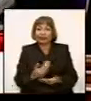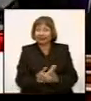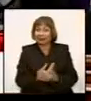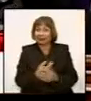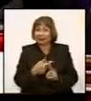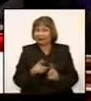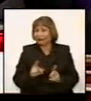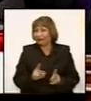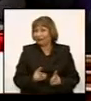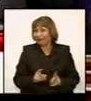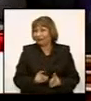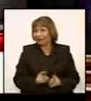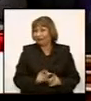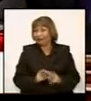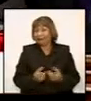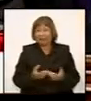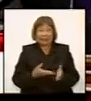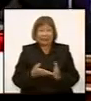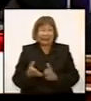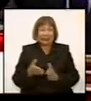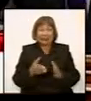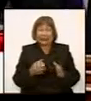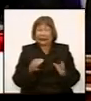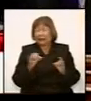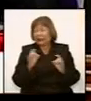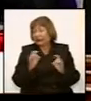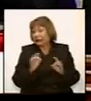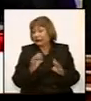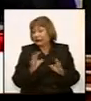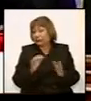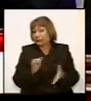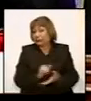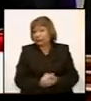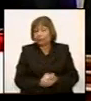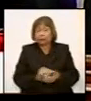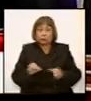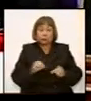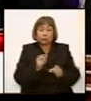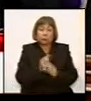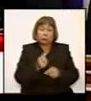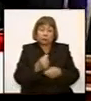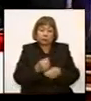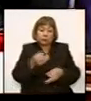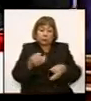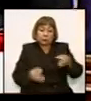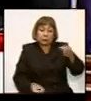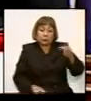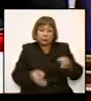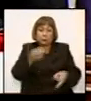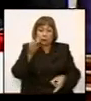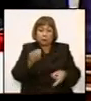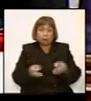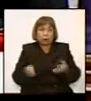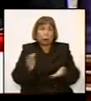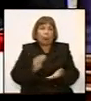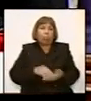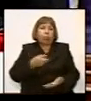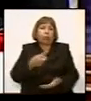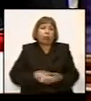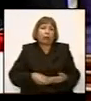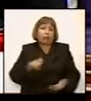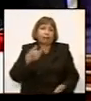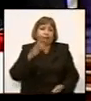pero para el otro se convierte en un camino tortuoso de tener que realizar procesos judiciales que le cuesta mucho más caro que